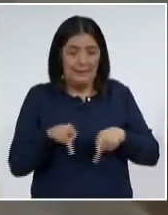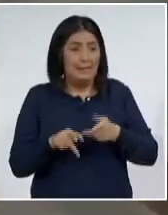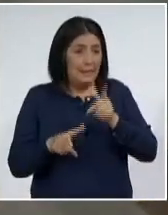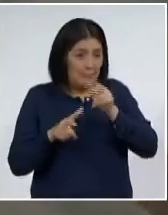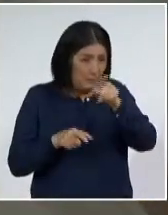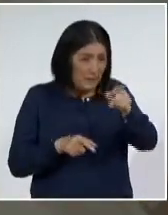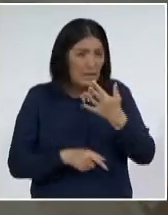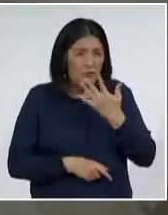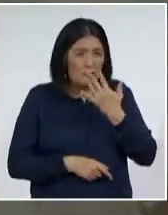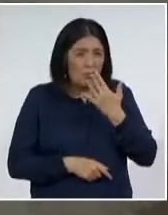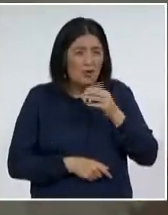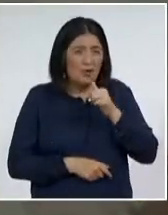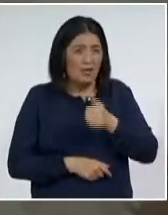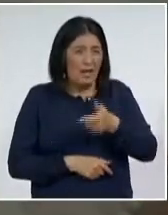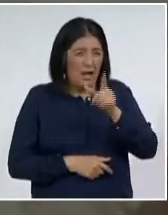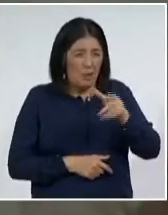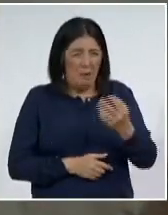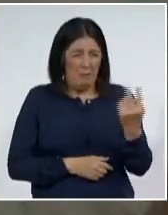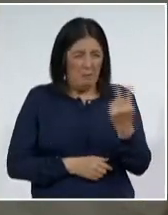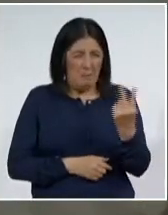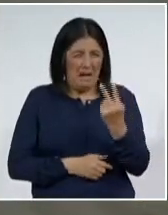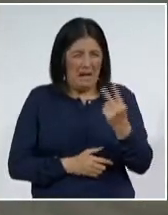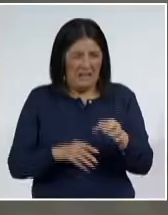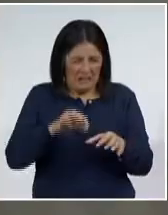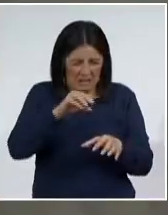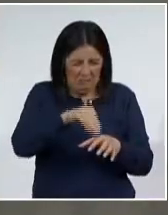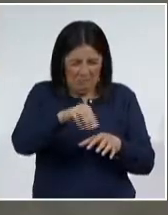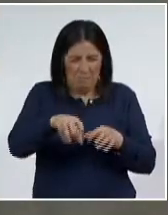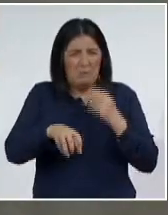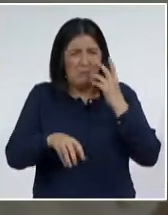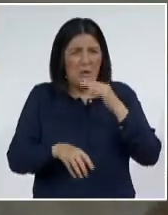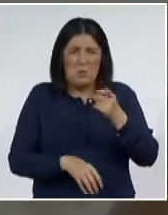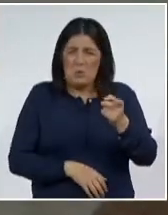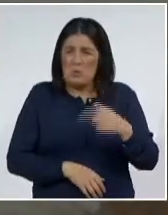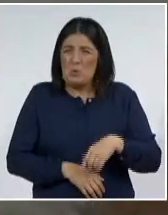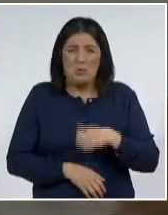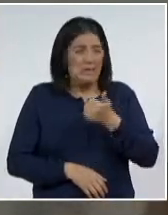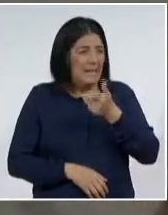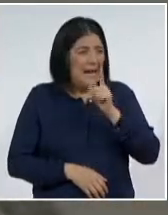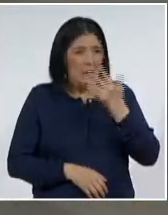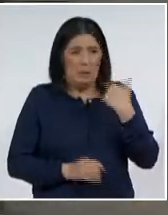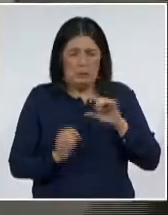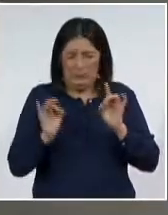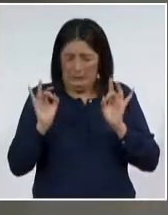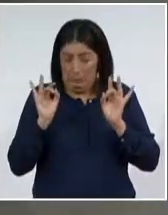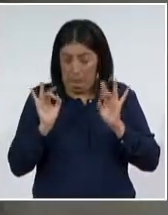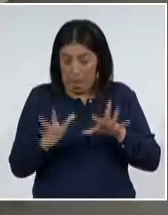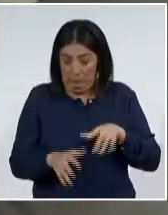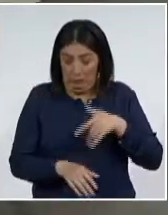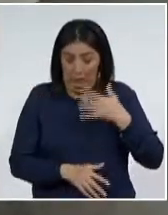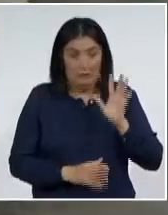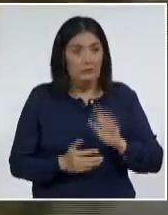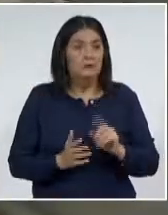Observen bien el color del agua. Es un agua verde con grumos marrones, sin duda un agua totalmente podrida, que